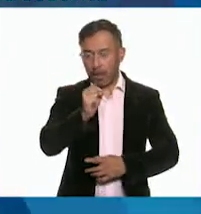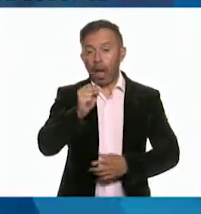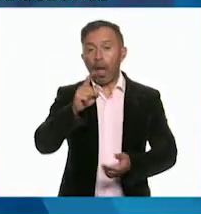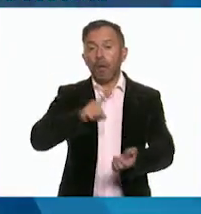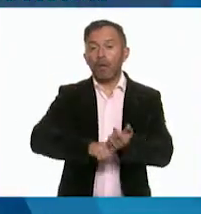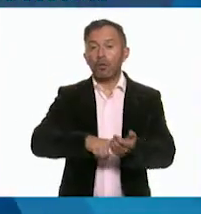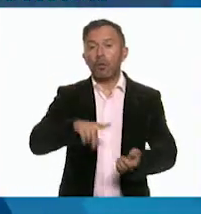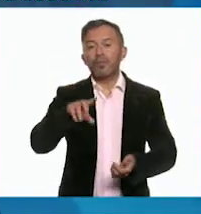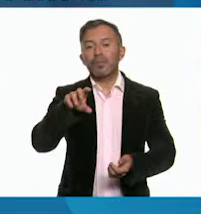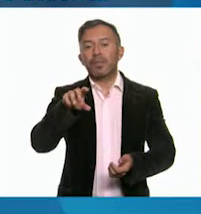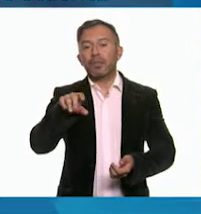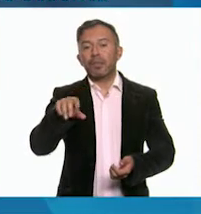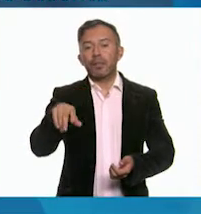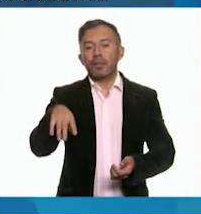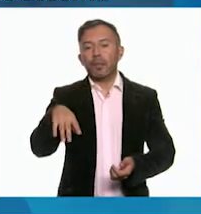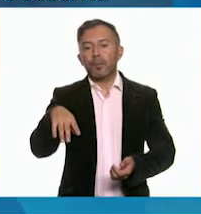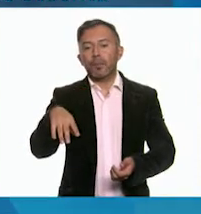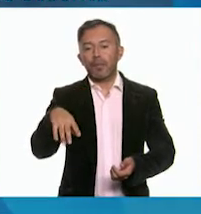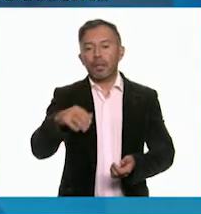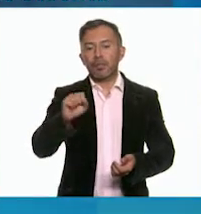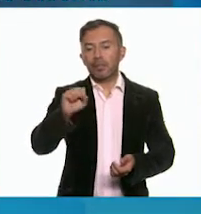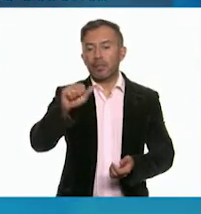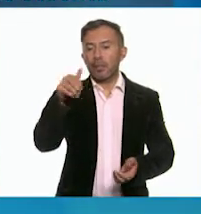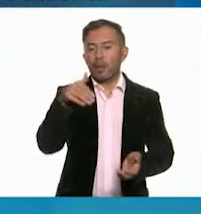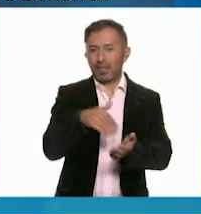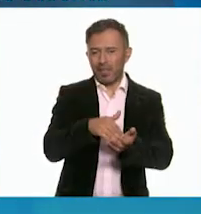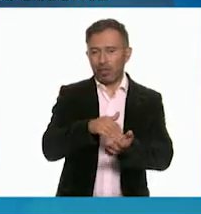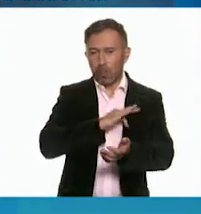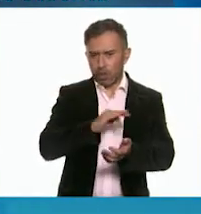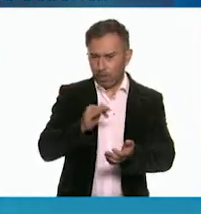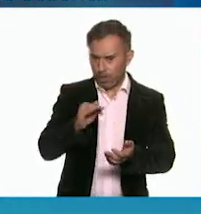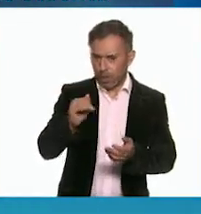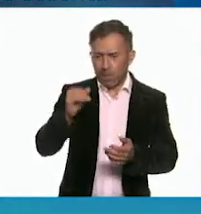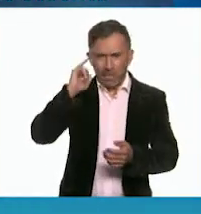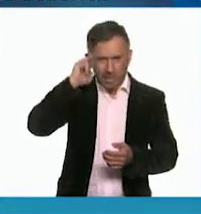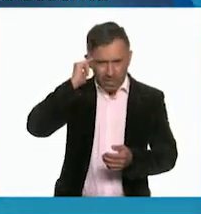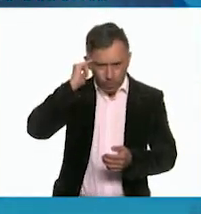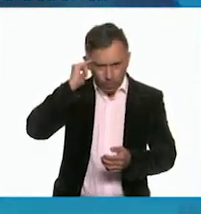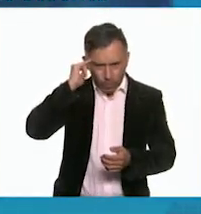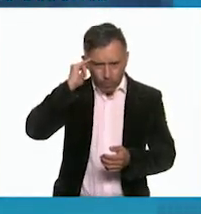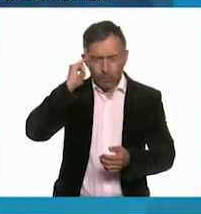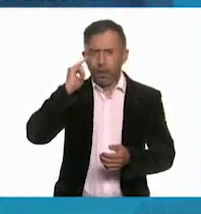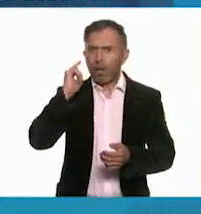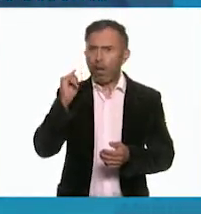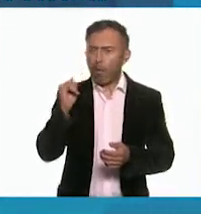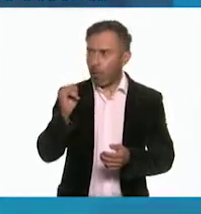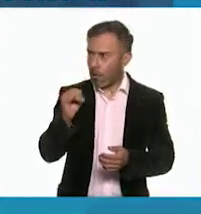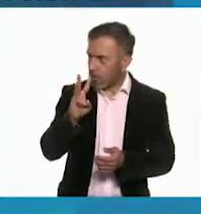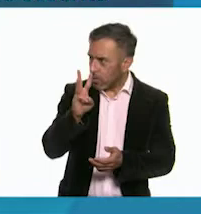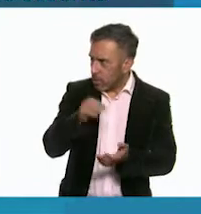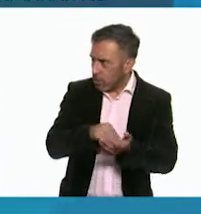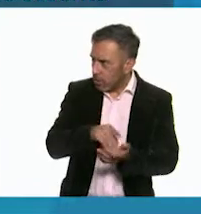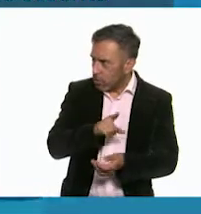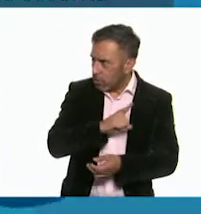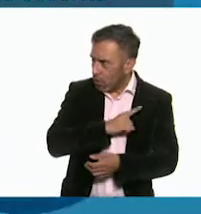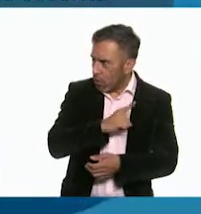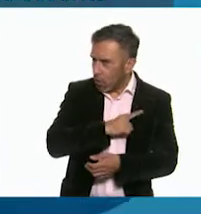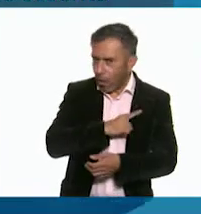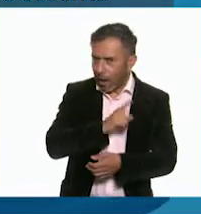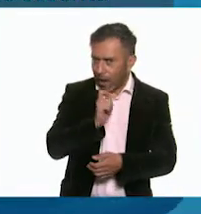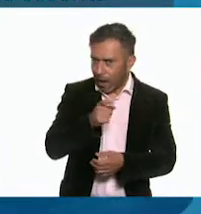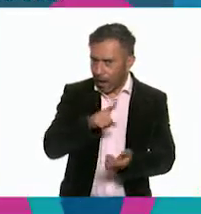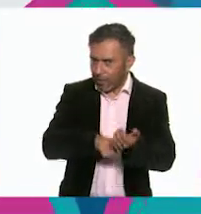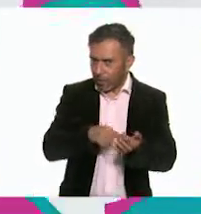entre indios y castas. ¡Vaya! Solo 3,000 de 70 eran soldados expertos.